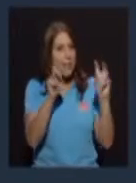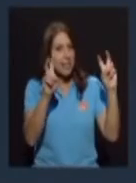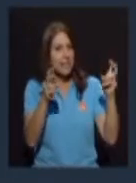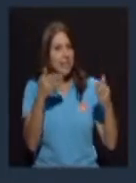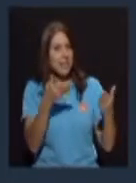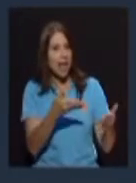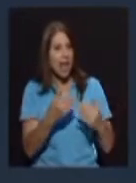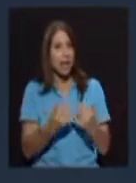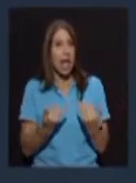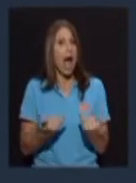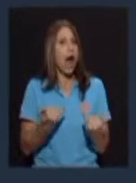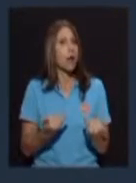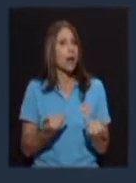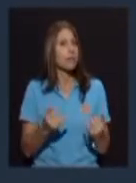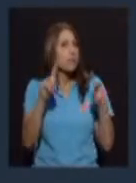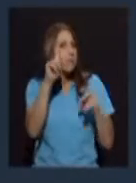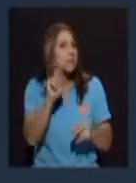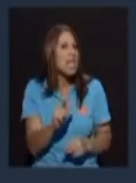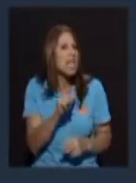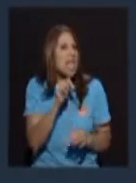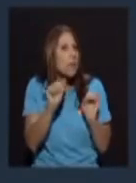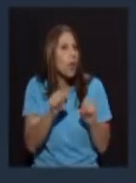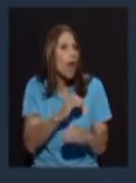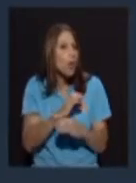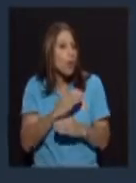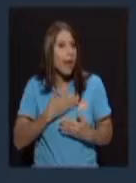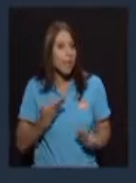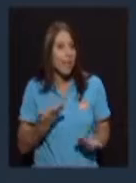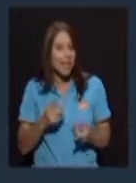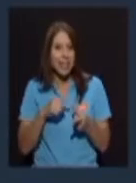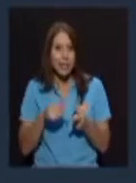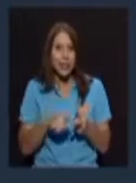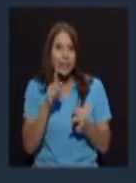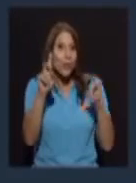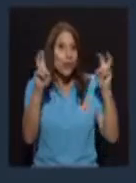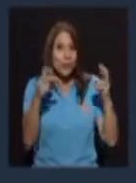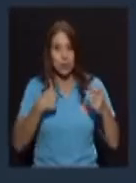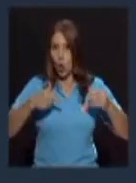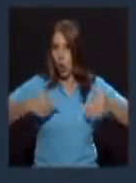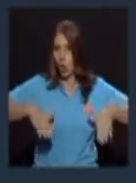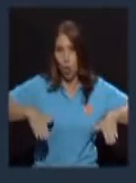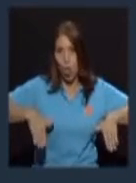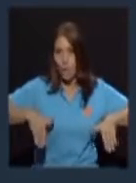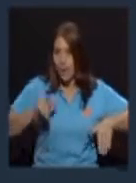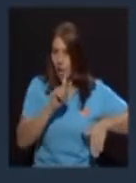es: ahora, ¿quién podrá cuidarme? Y entonces, uno de los temas es: yo no llego todavía a los